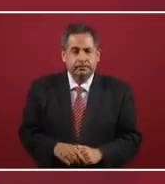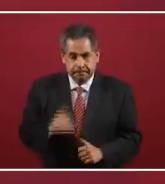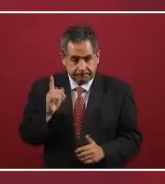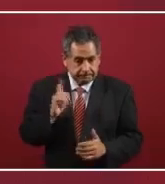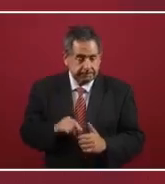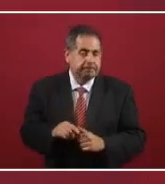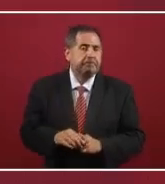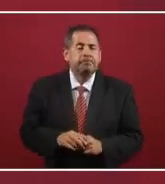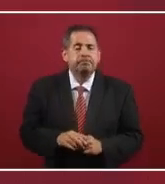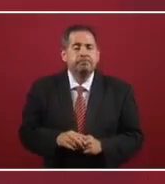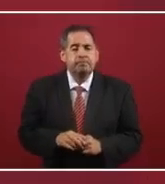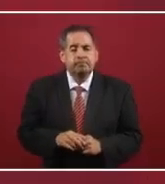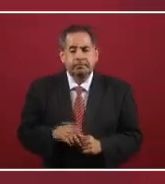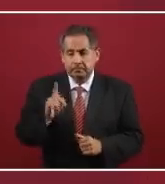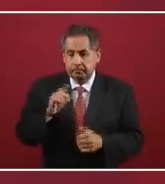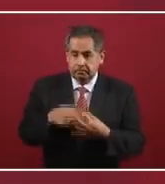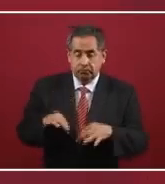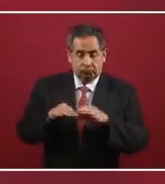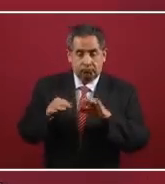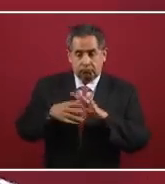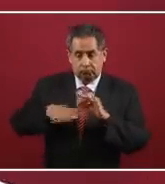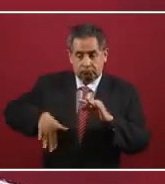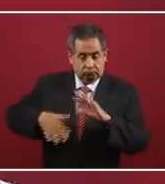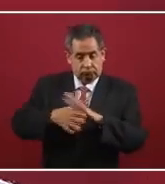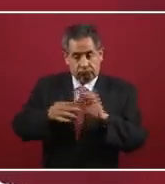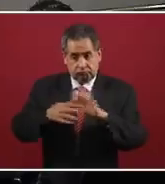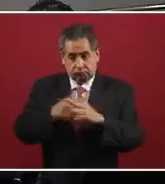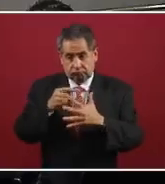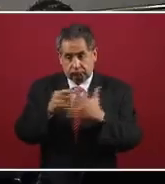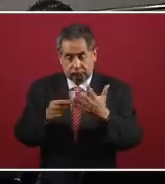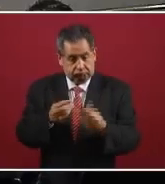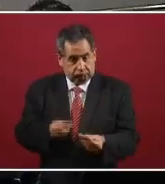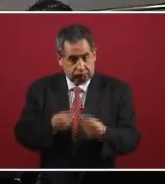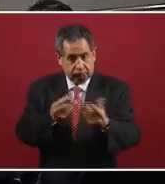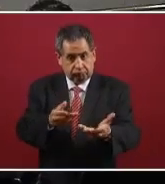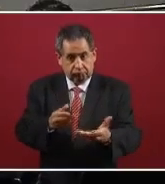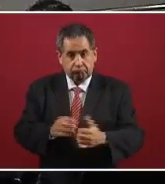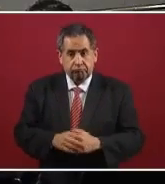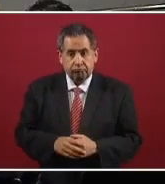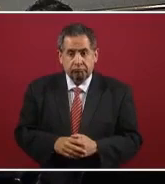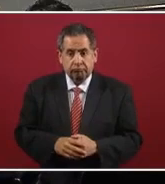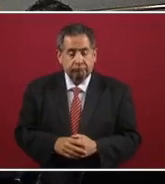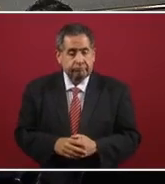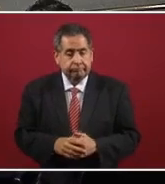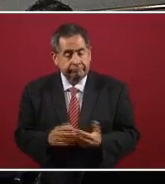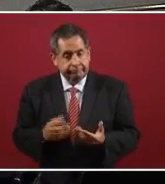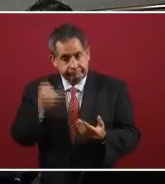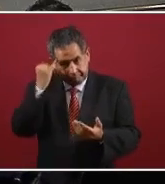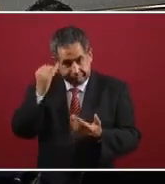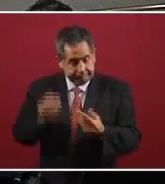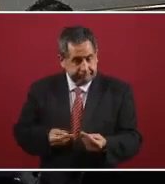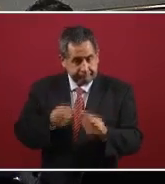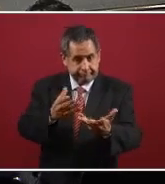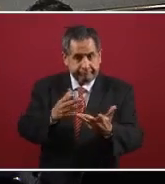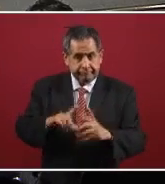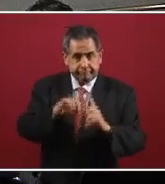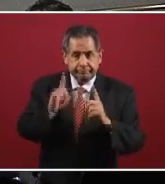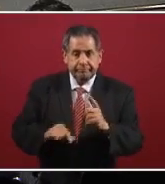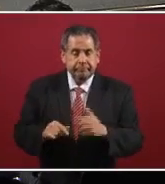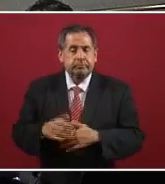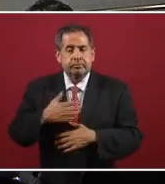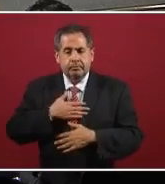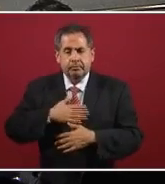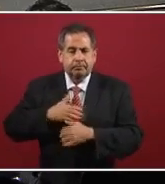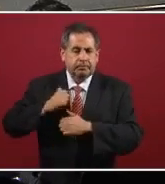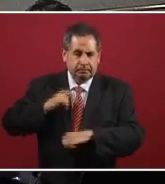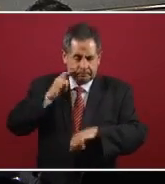que se ha dicho lo más sustantivo con respecto a esta gran iniciativa nacional. Yo estaré a cargo